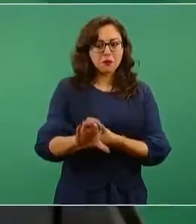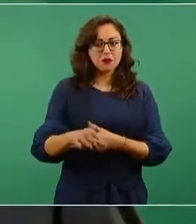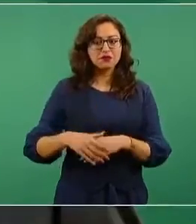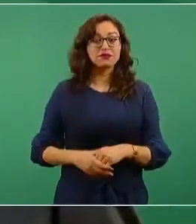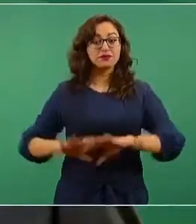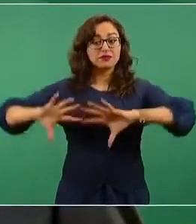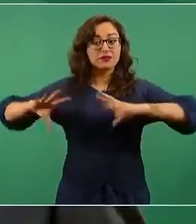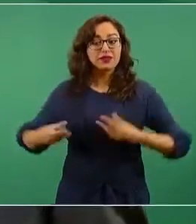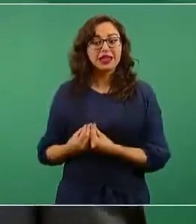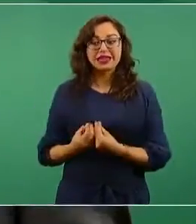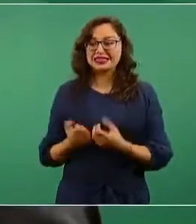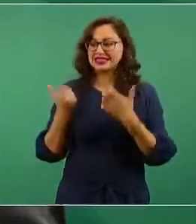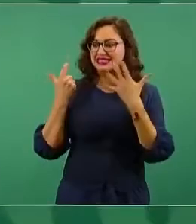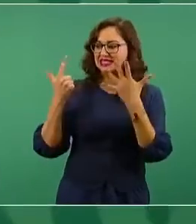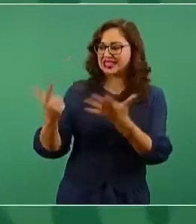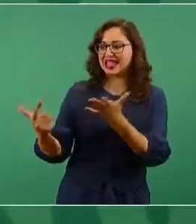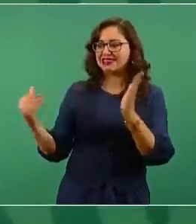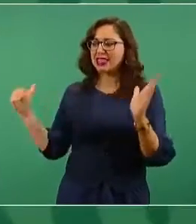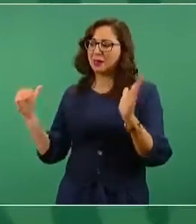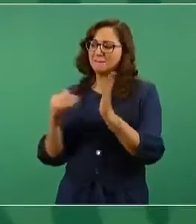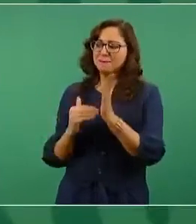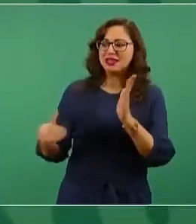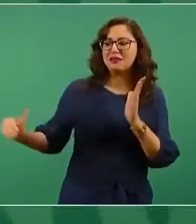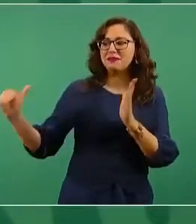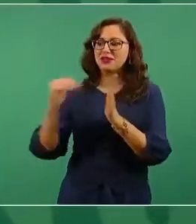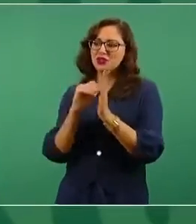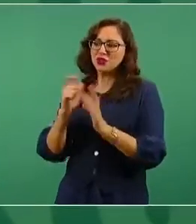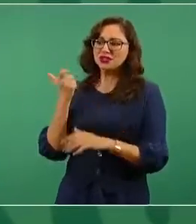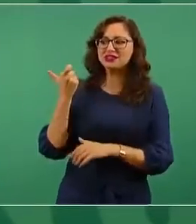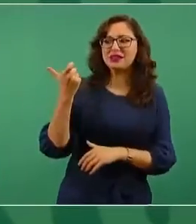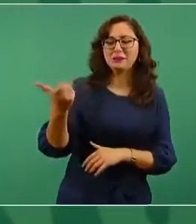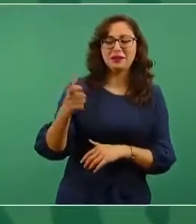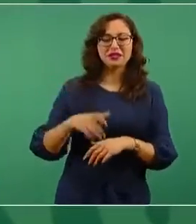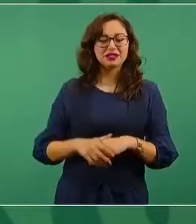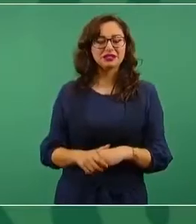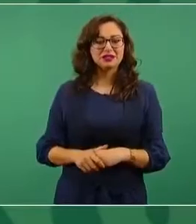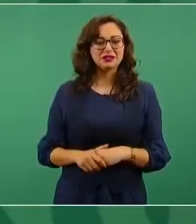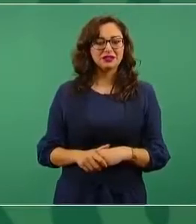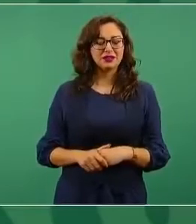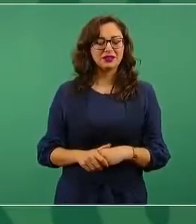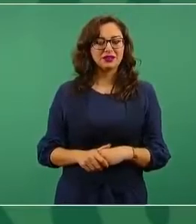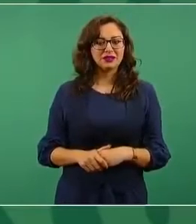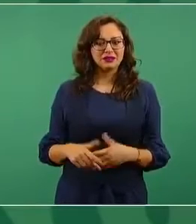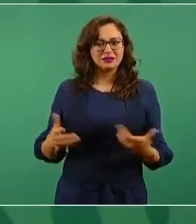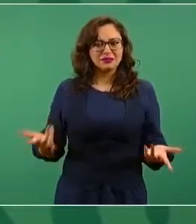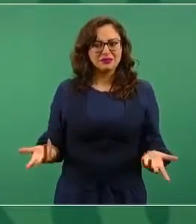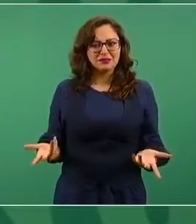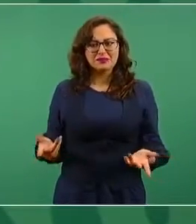como 7,000 millones, o sea, con lo que le tienen que dar en 2 años